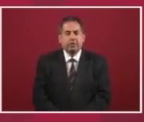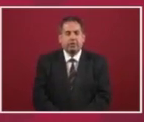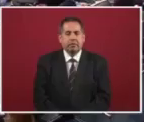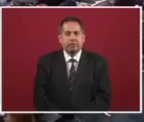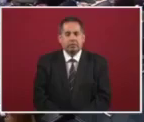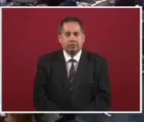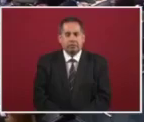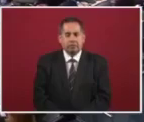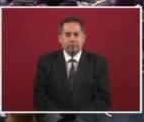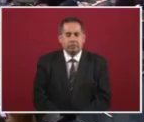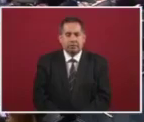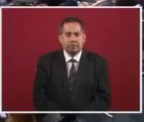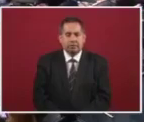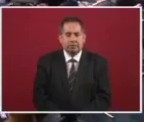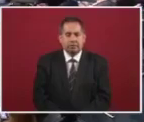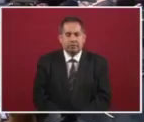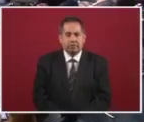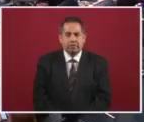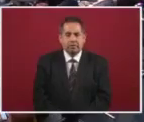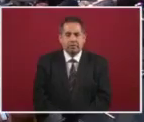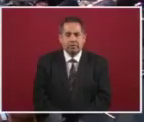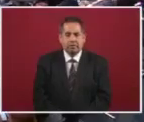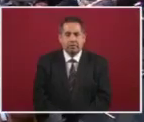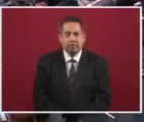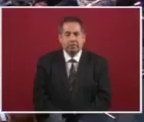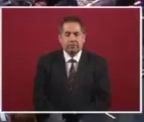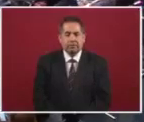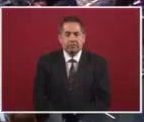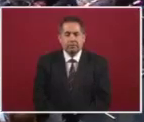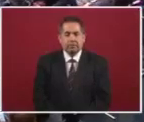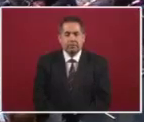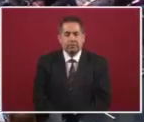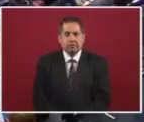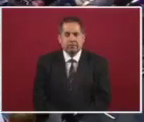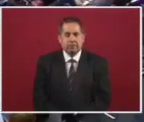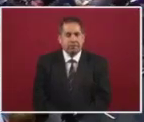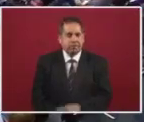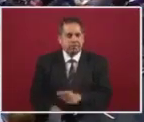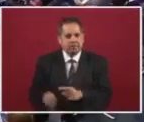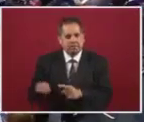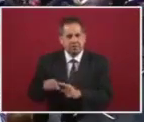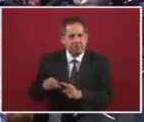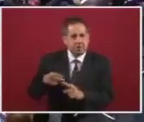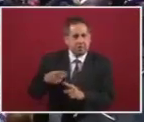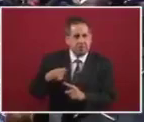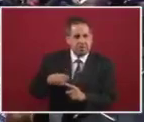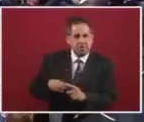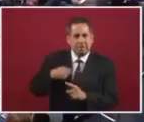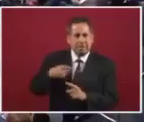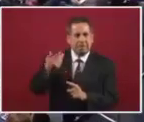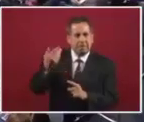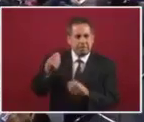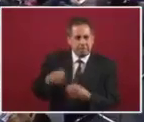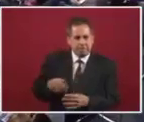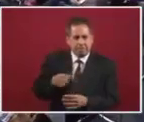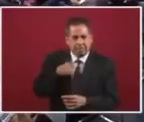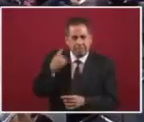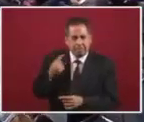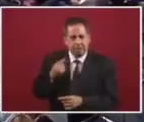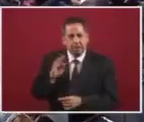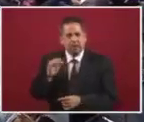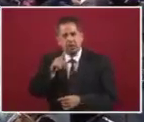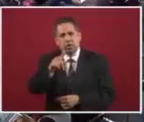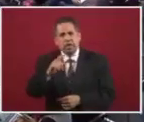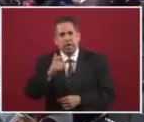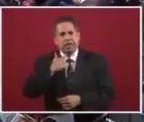mensaje dejó que ese presidente que buscó la reelección perdiera la vida en el intento. Y si pudiera hablarnos, señor presidente, que cuando usted era